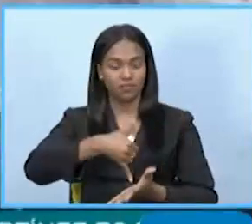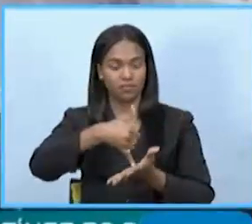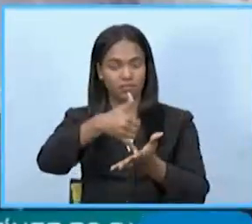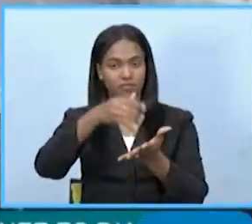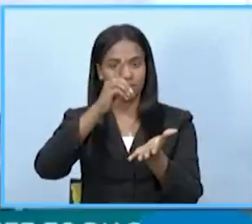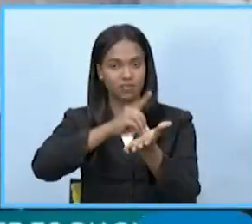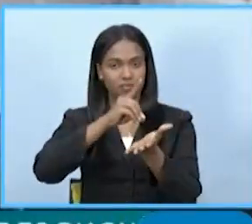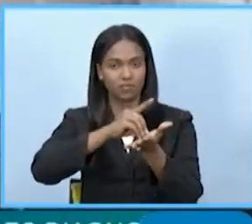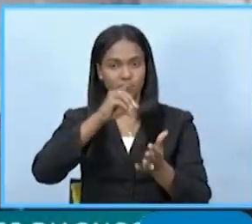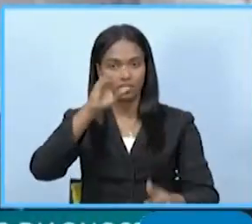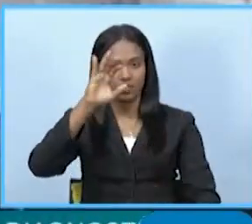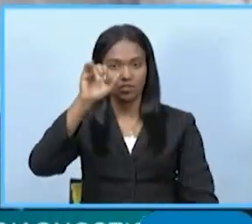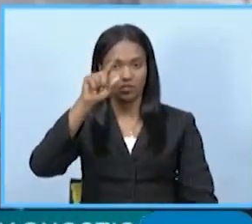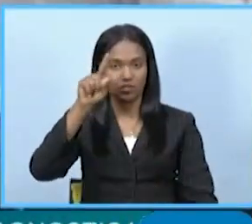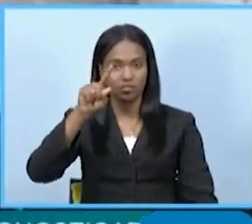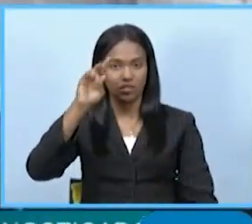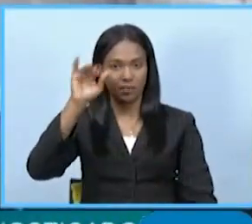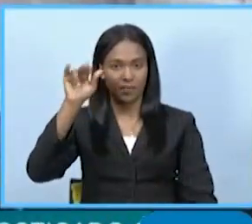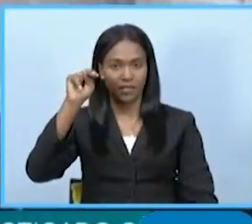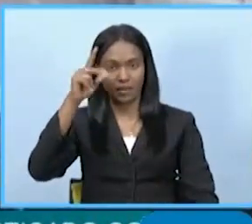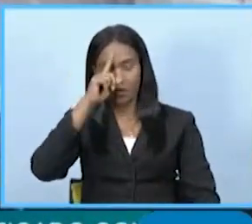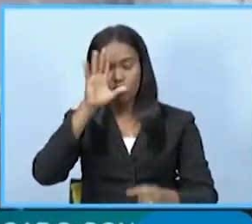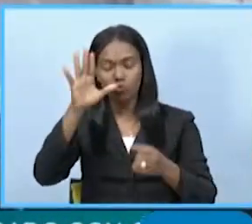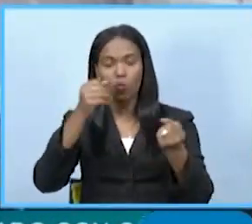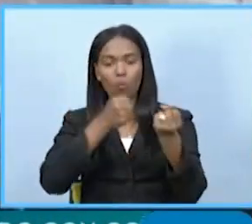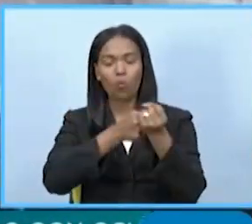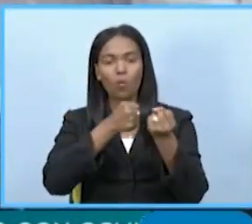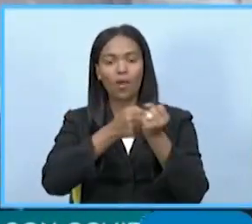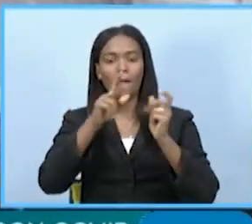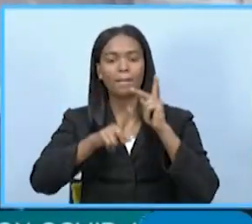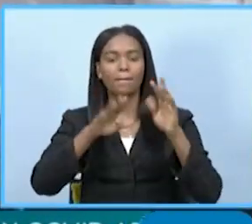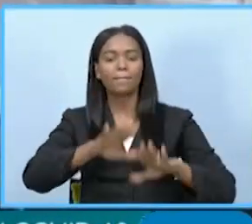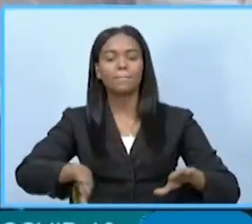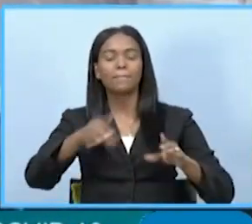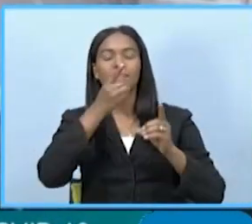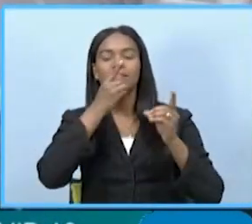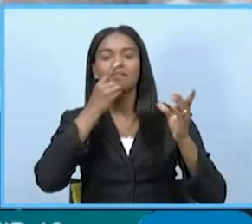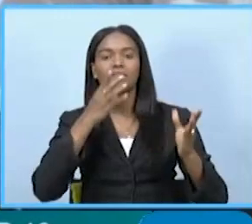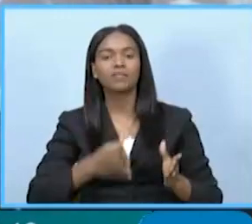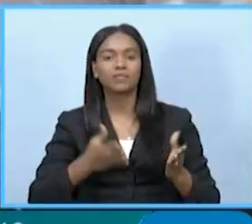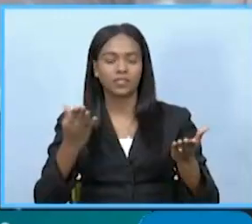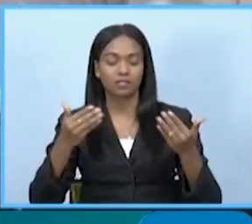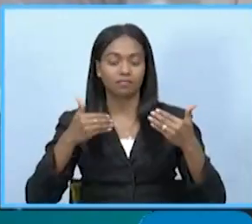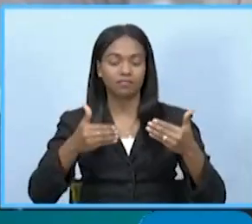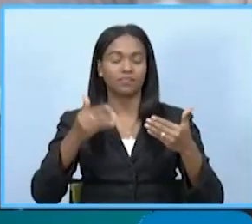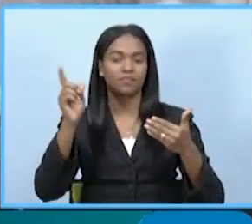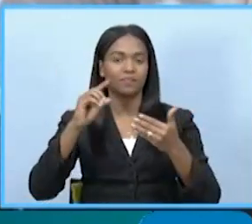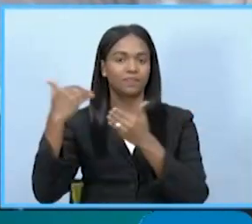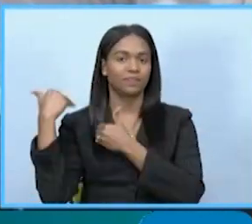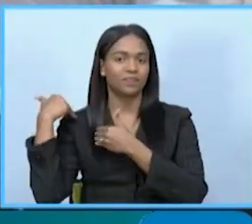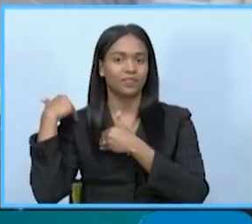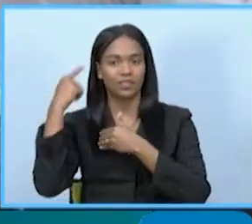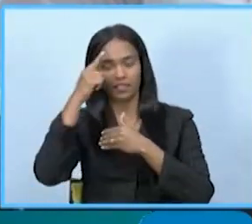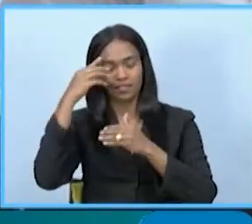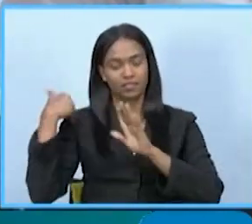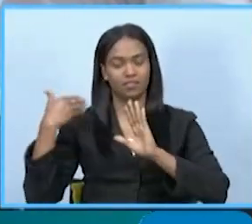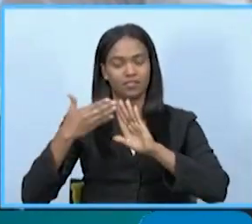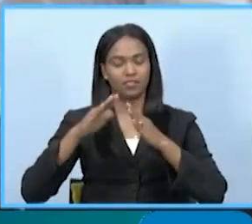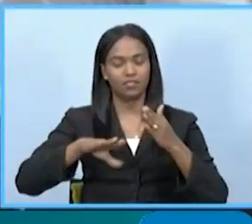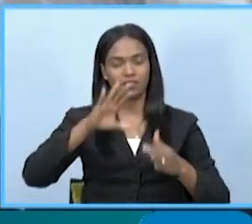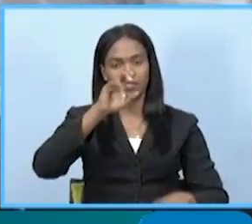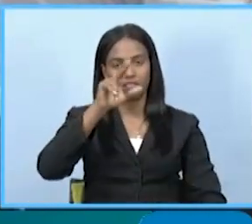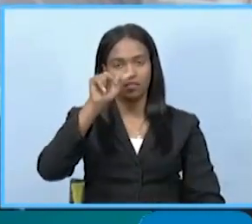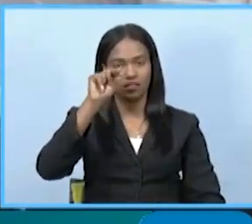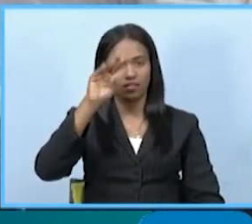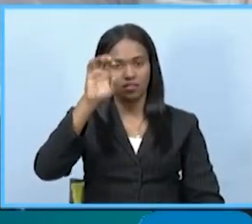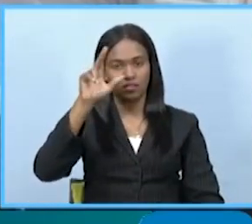reconocimiento al doctor Antonio Cruz Siminian por su entrega y aporte a la población dominicana. El acto estuvo encabezado por el alcalde Cristian